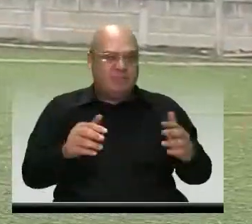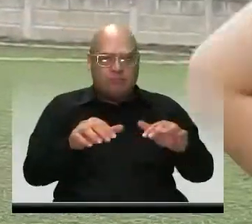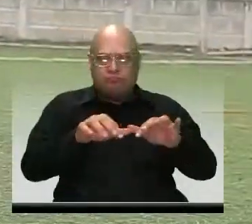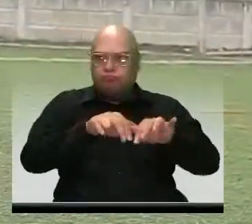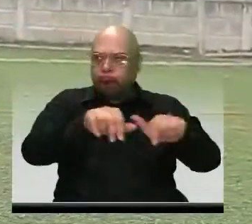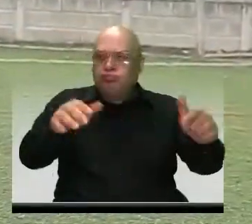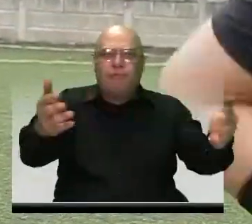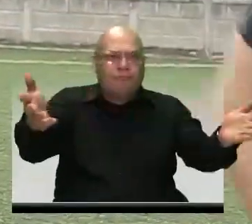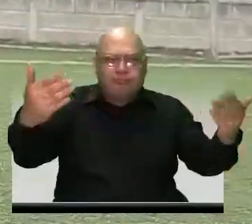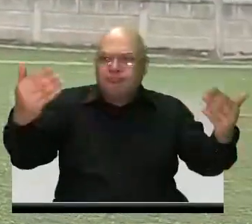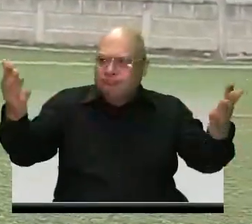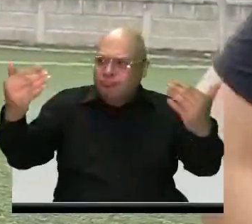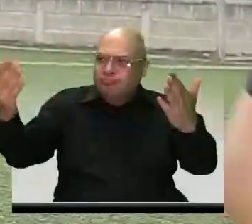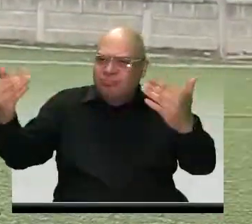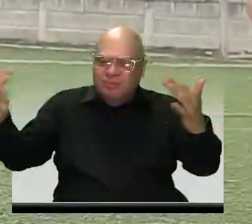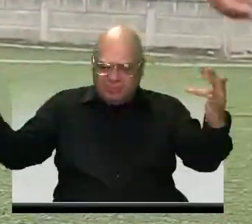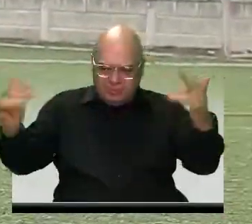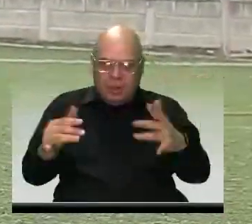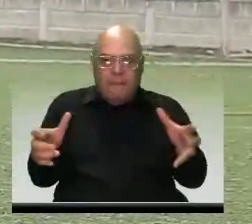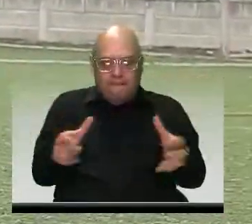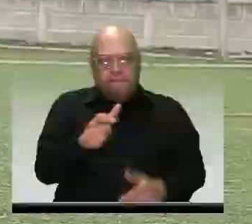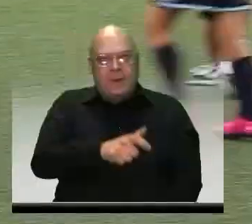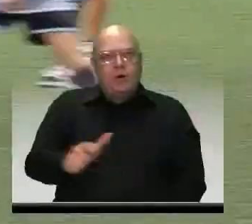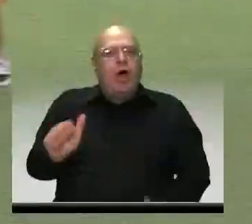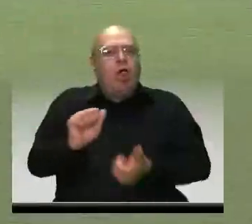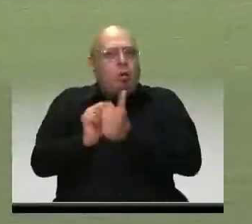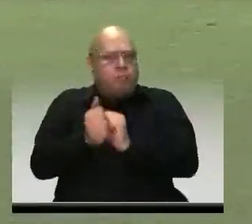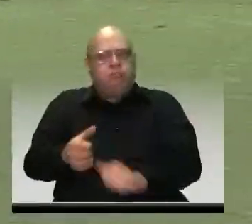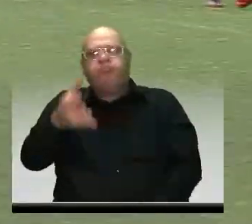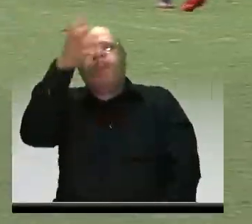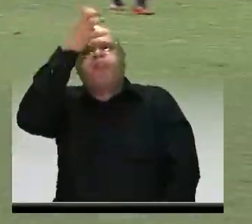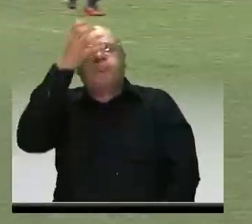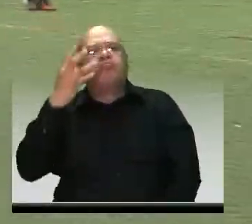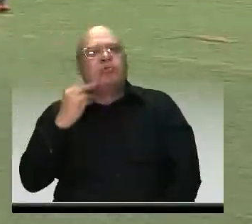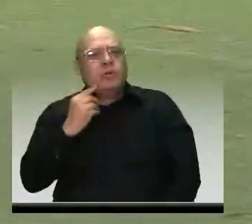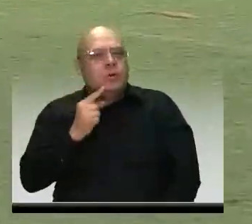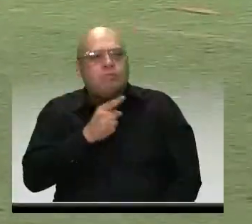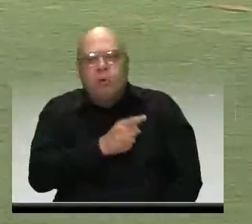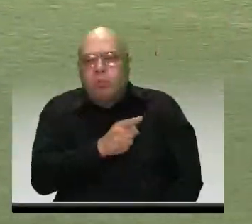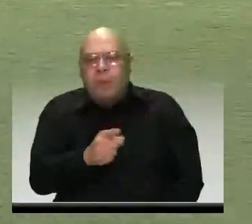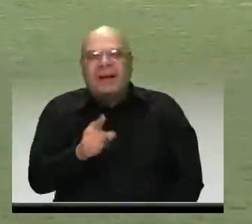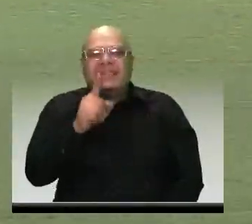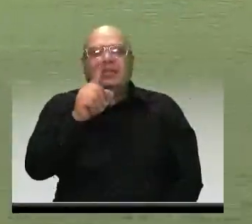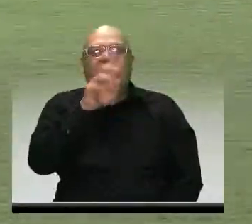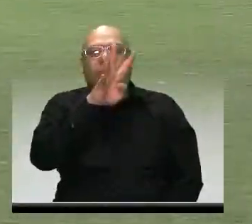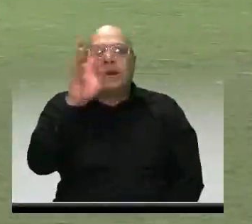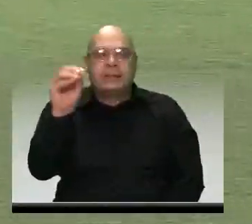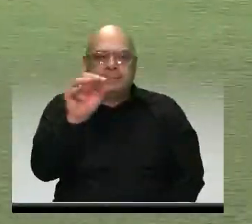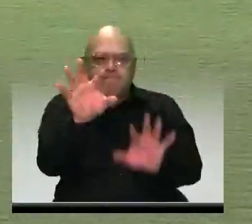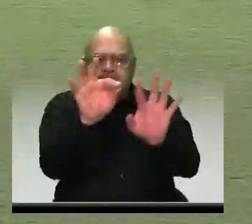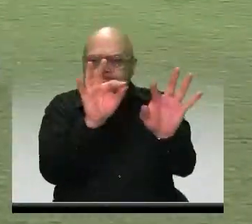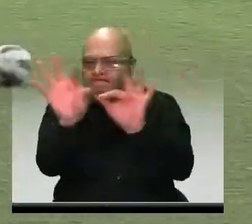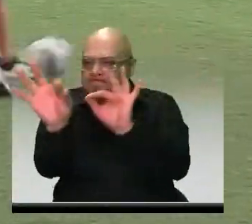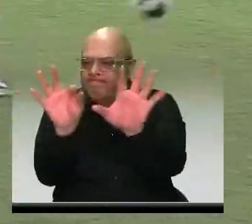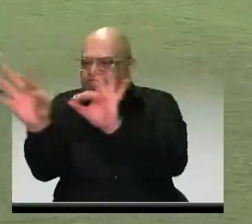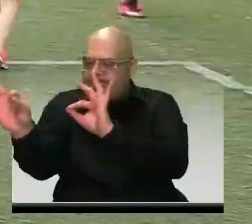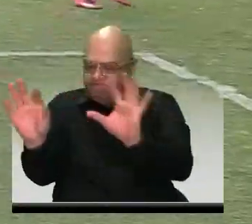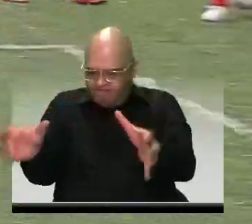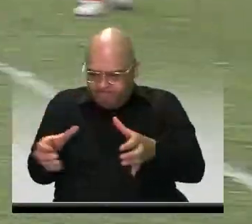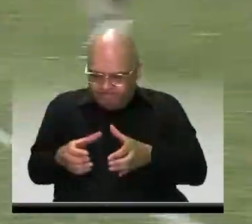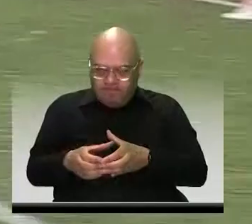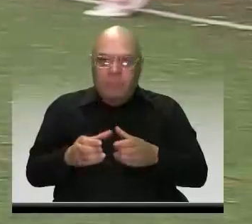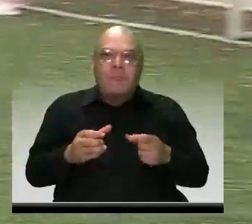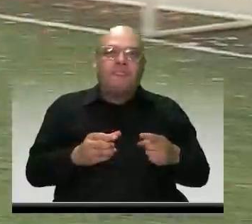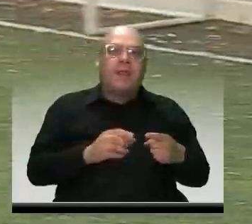través de veedurías por expertos en deportes, se escogerán 140 niñas que se dividirán en las categorías